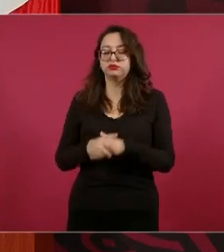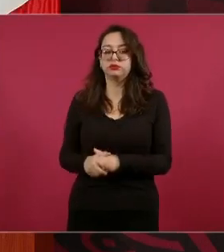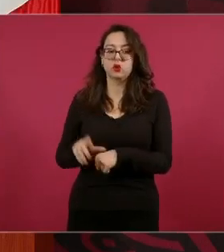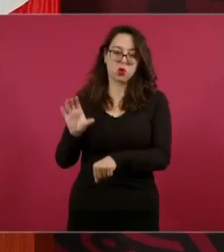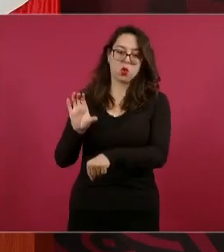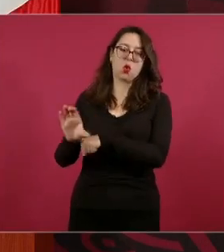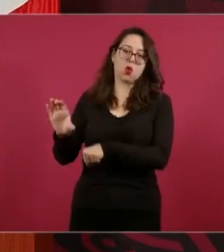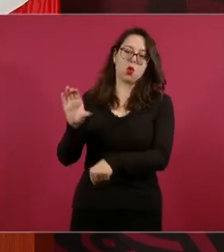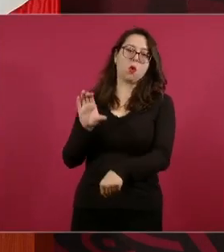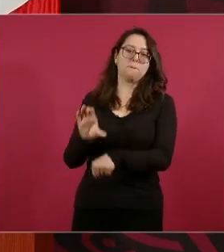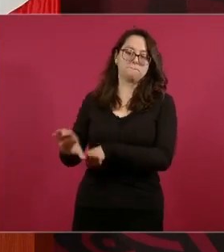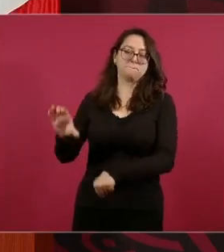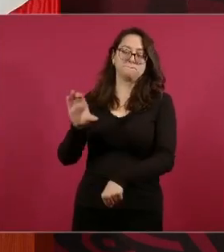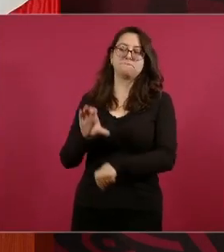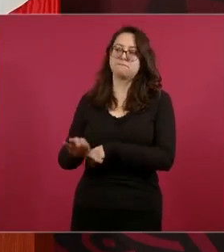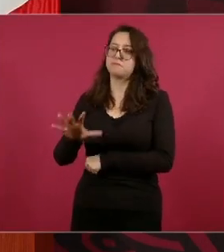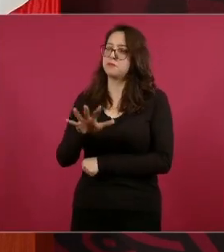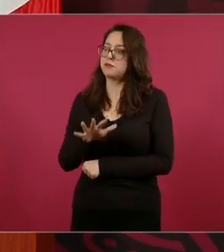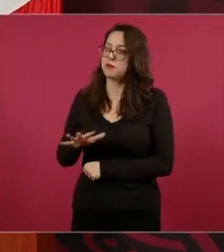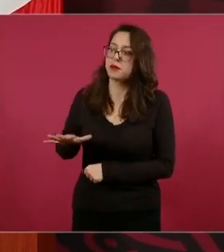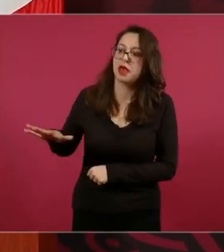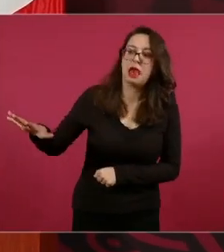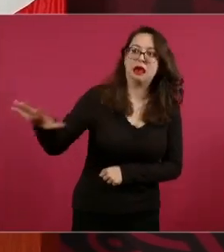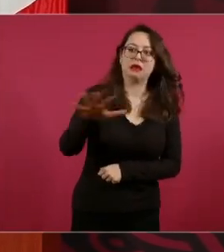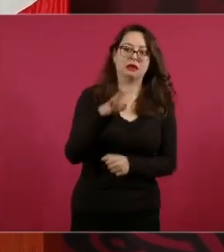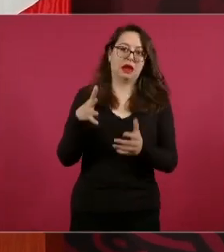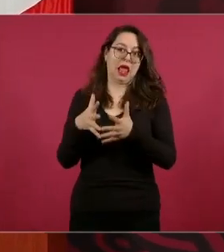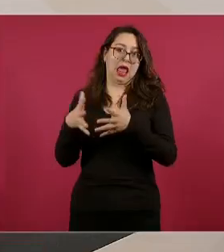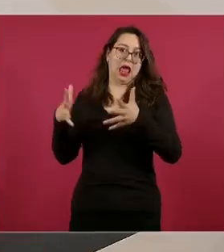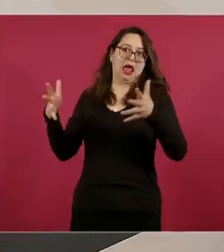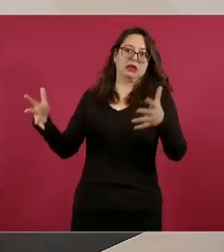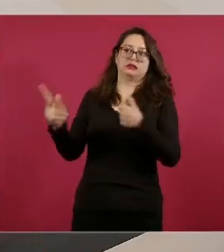Colombia, era parte de la Gran Colombia.